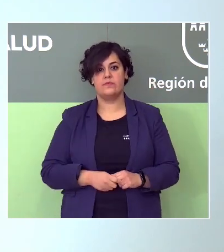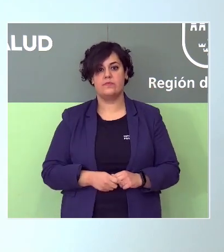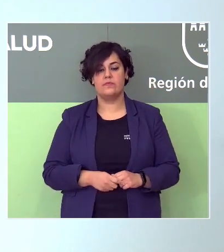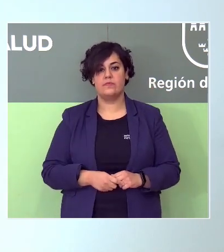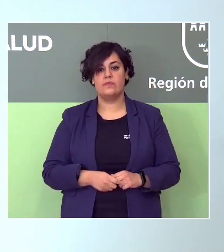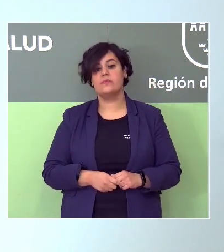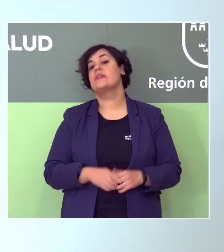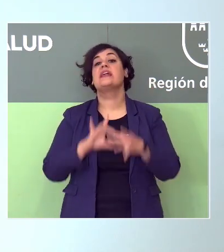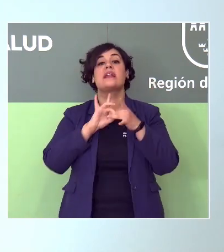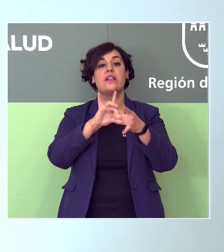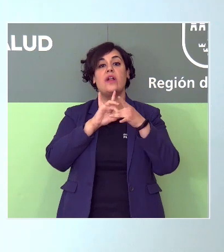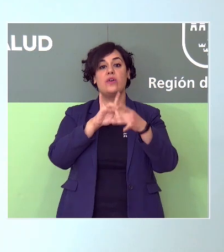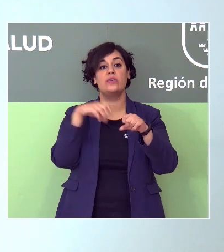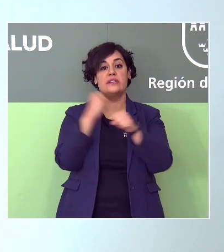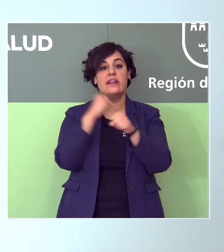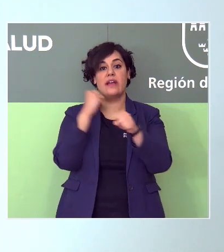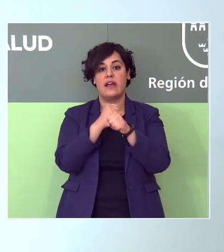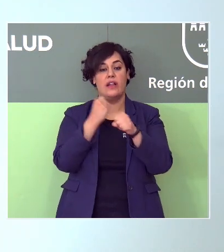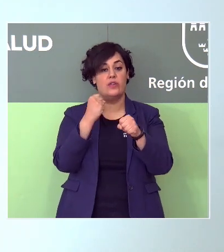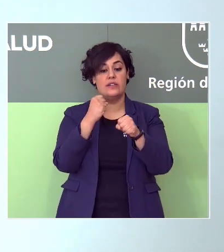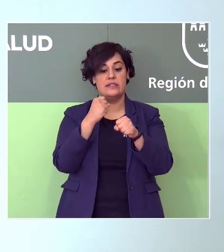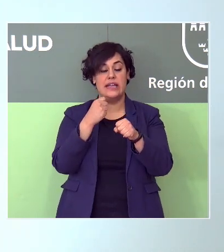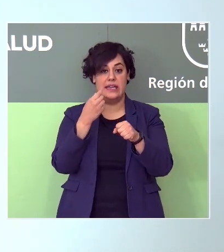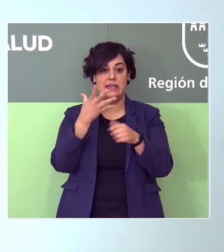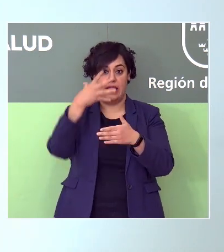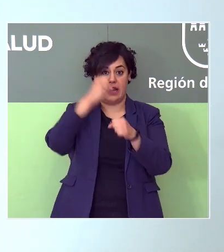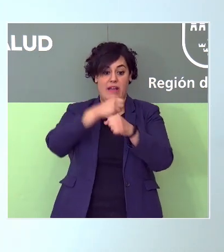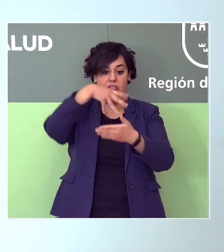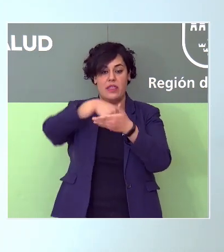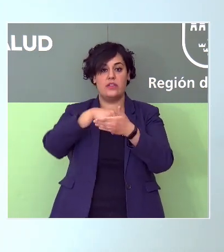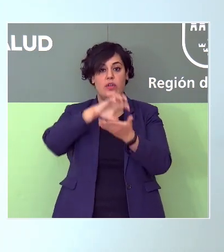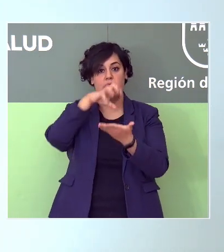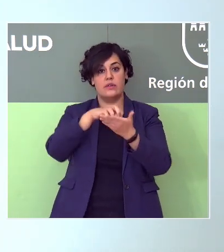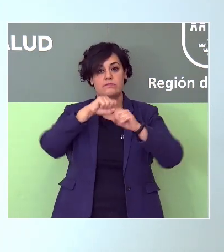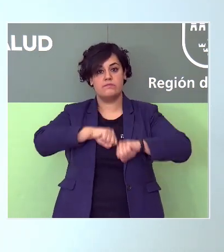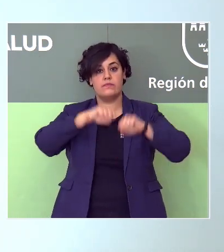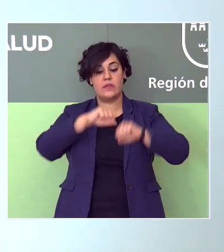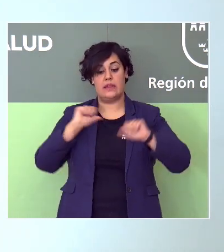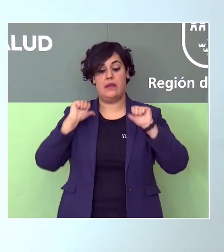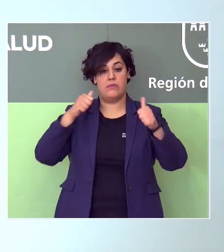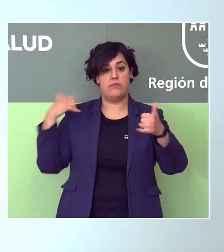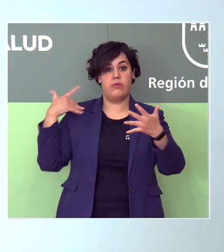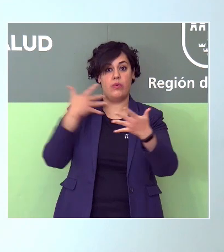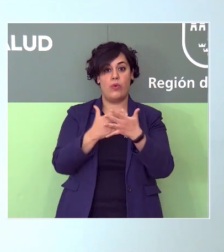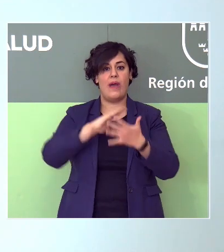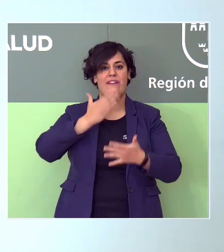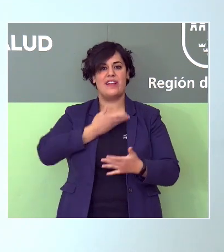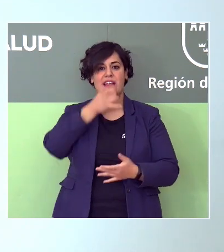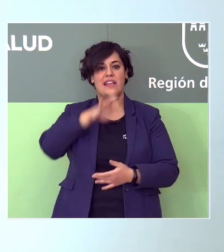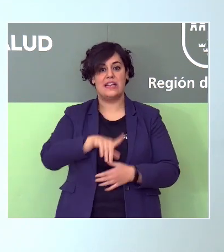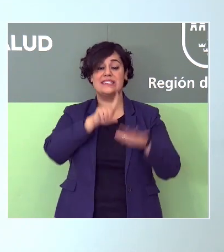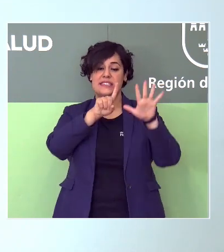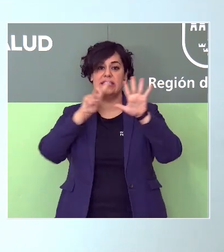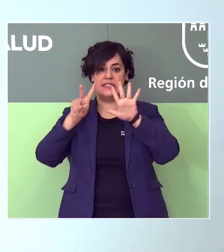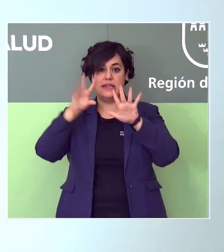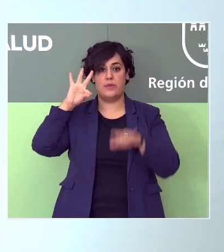Respecto a los trabajadores que están trabajando sin cuartel en este tipo de centros, el número de contagiados desde el inicio de la pandemia llegaba a 77